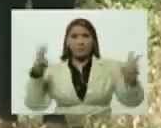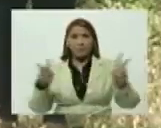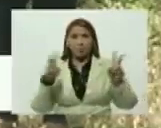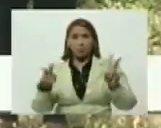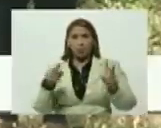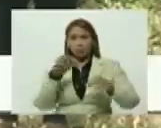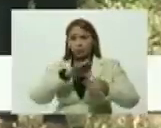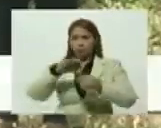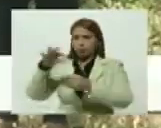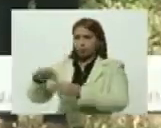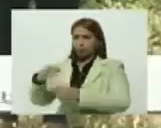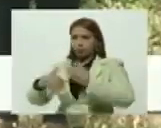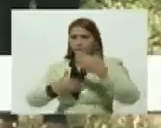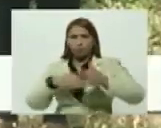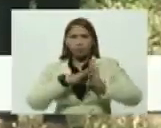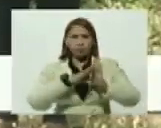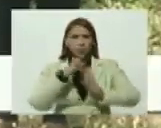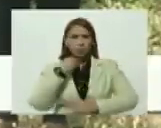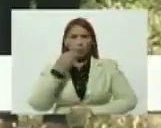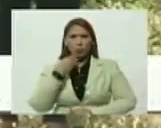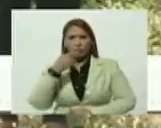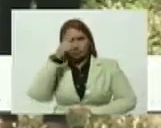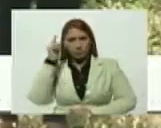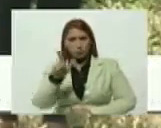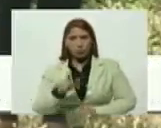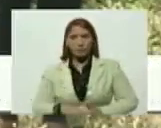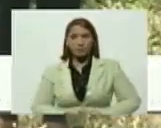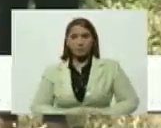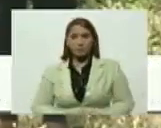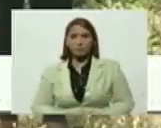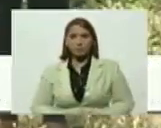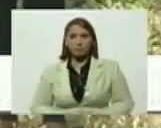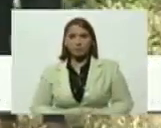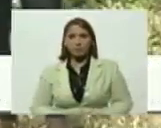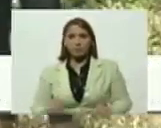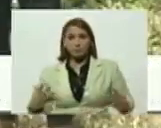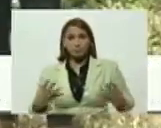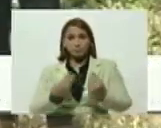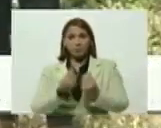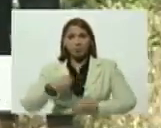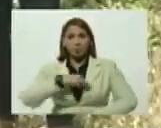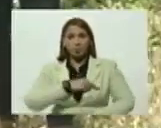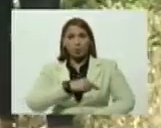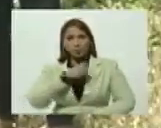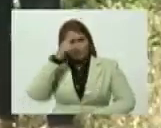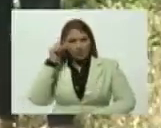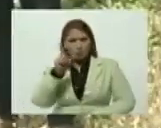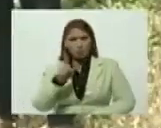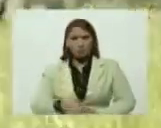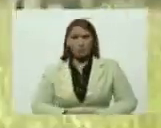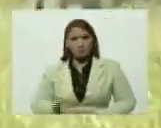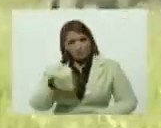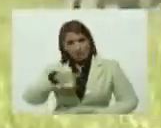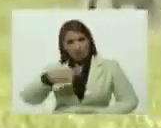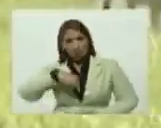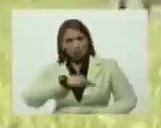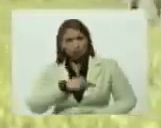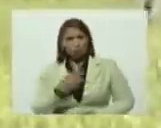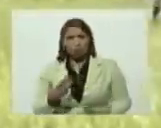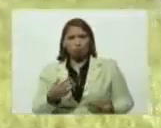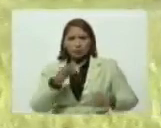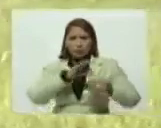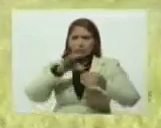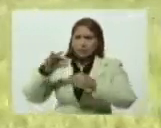Siembra Productiva de la Juventud del Partido Socialista Unidos de Venezuela, en conjunto con nuestro partido. Acá, presidente, nosotros hemos